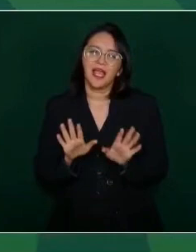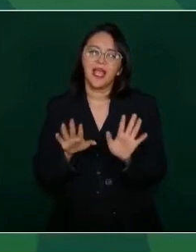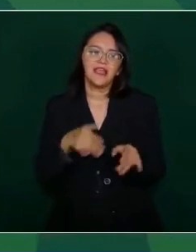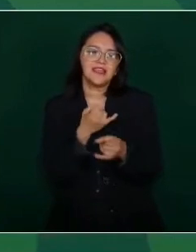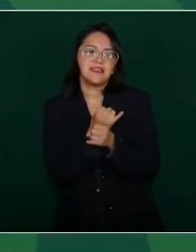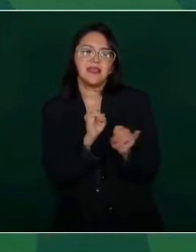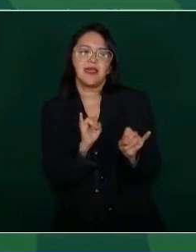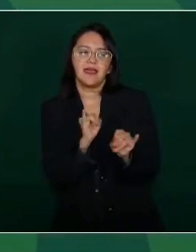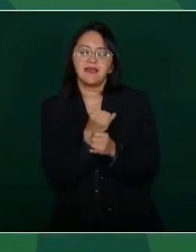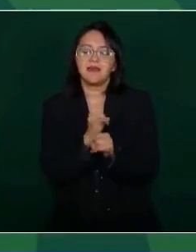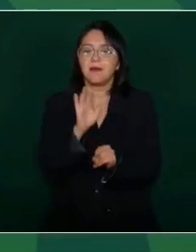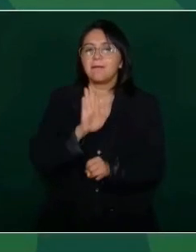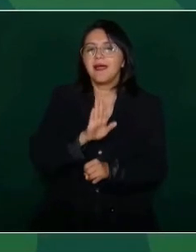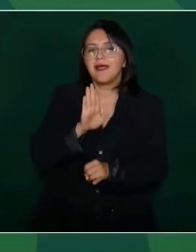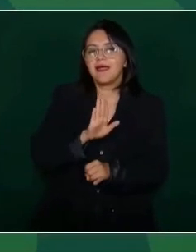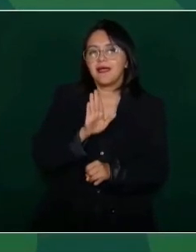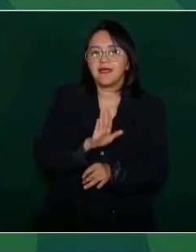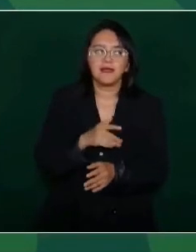independientes, ¿no?